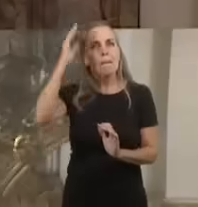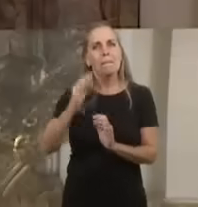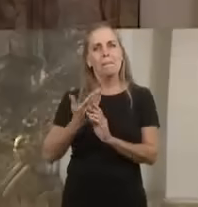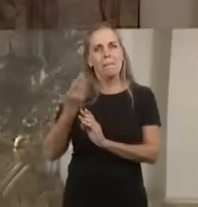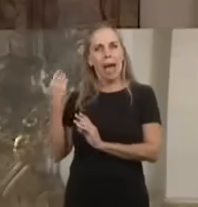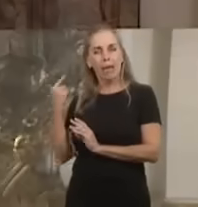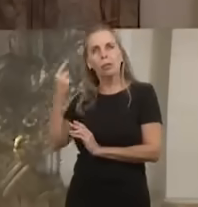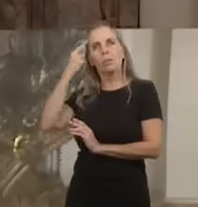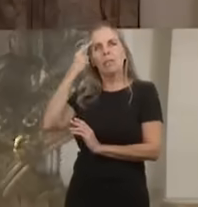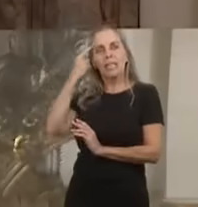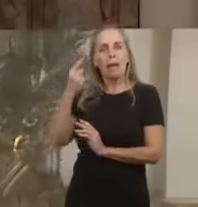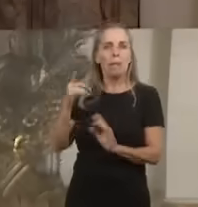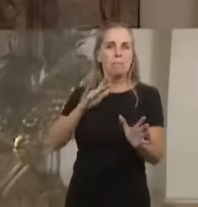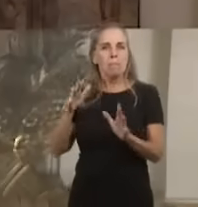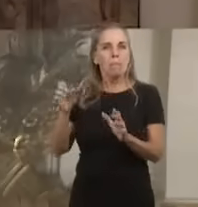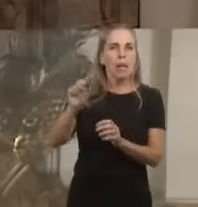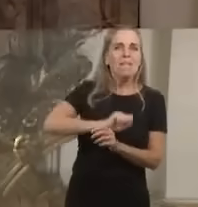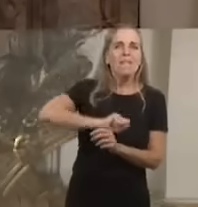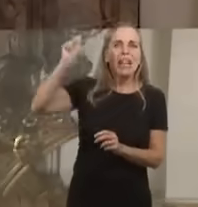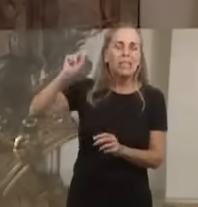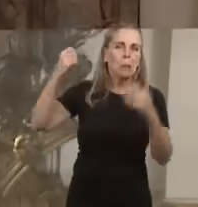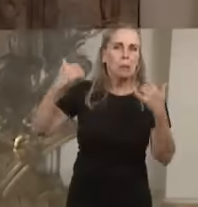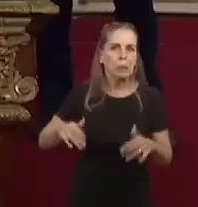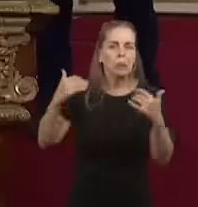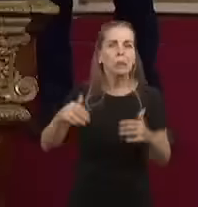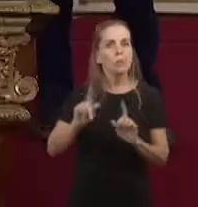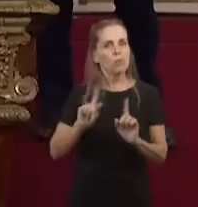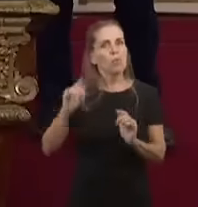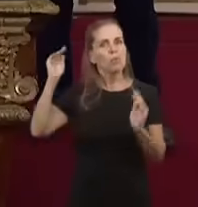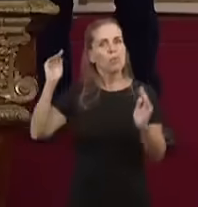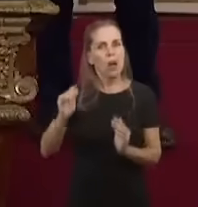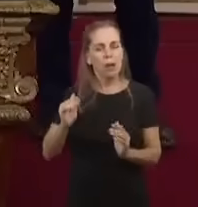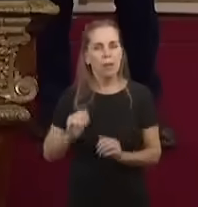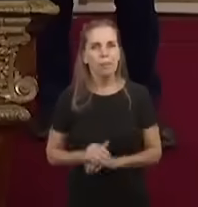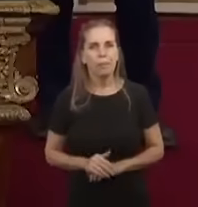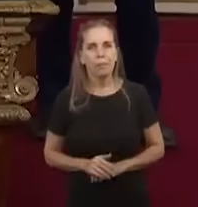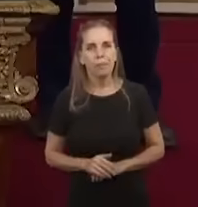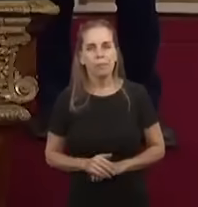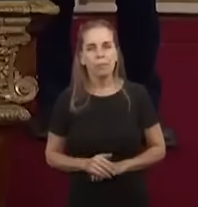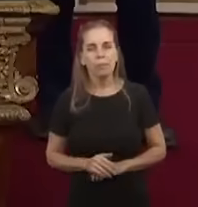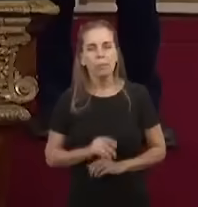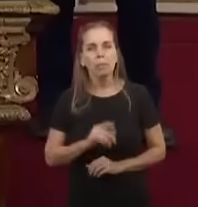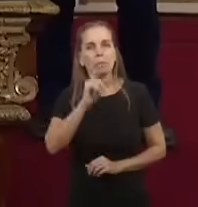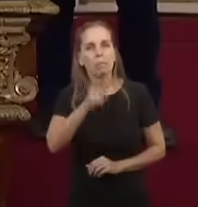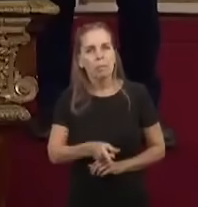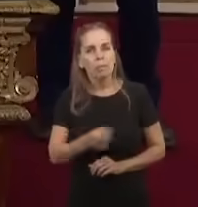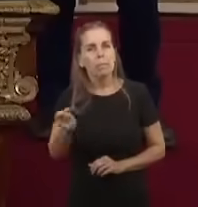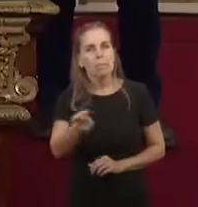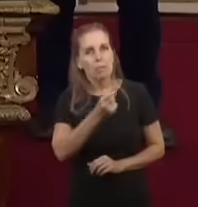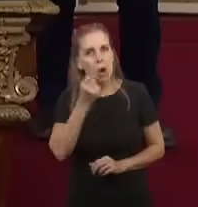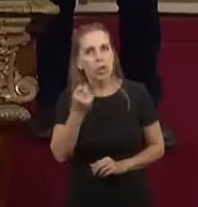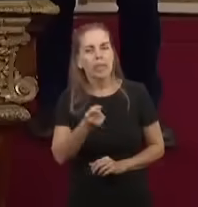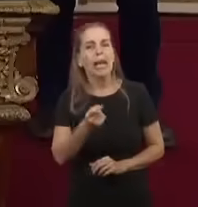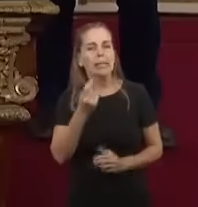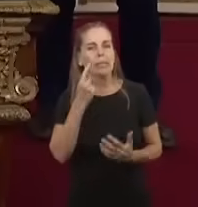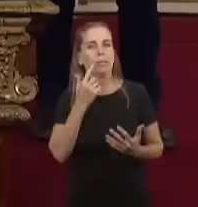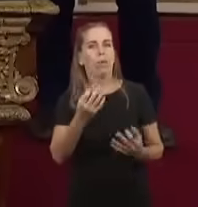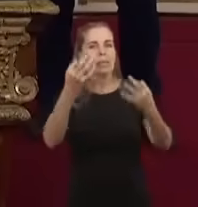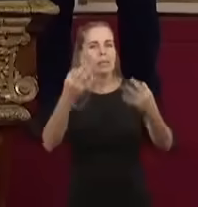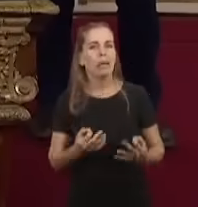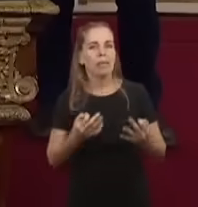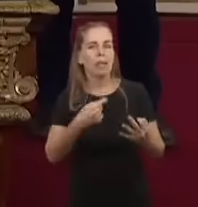en teoría iba a ser el mes más difícil para las cuentas públicas el dato tal vez más acabado que muestra lo acertado de